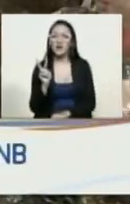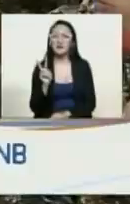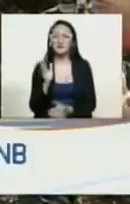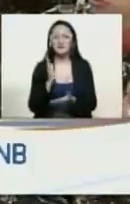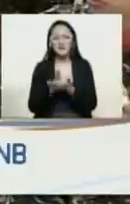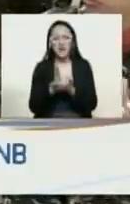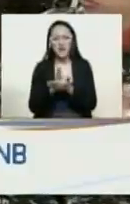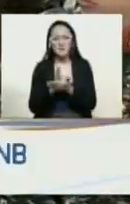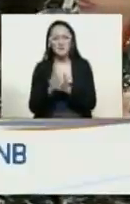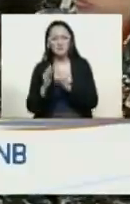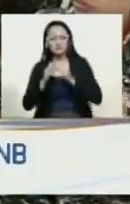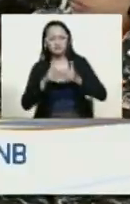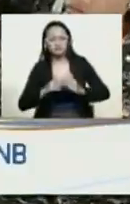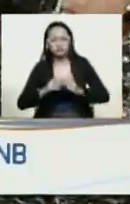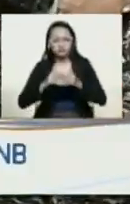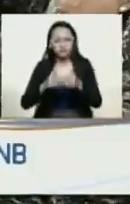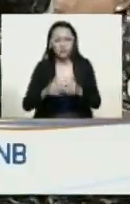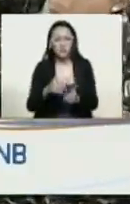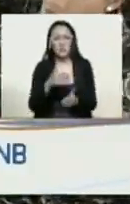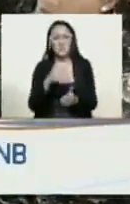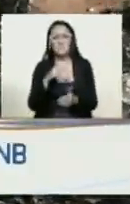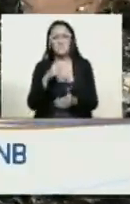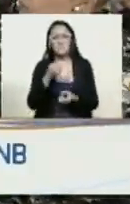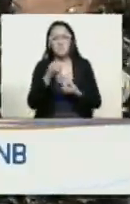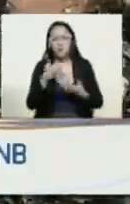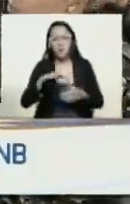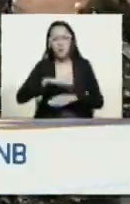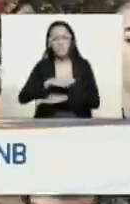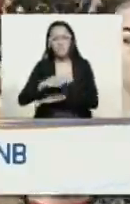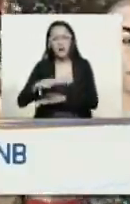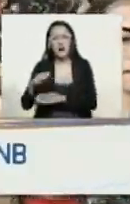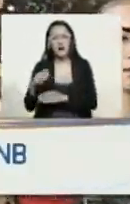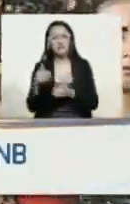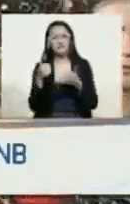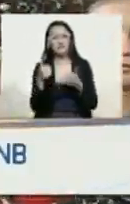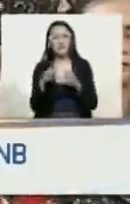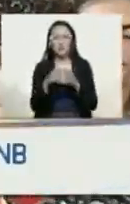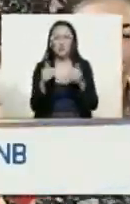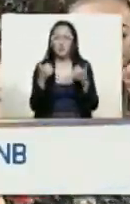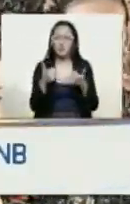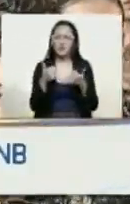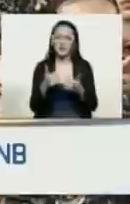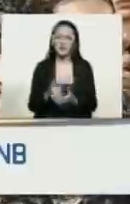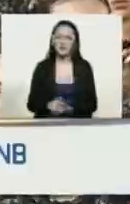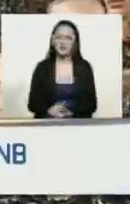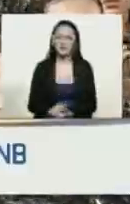buen puerto. Buena mar, buen viento, buen puerto.